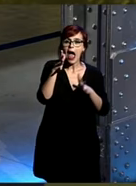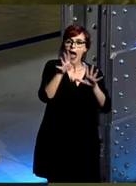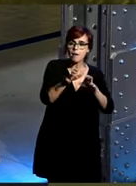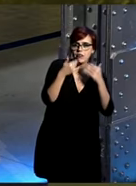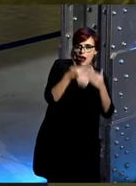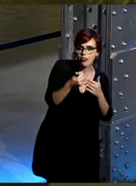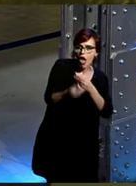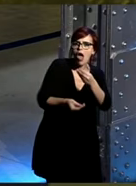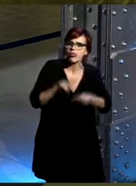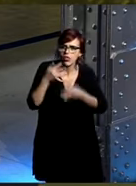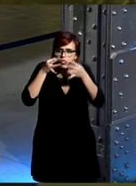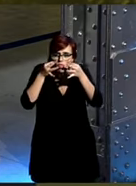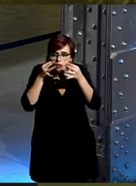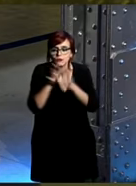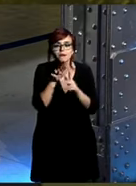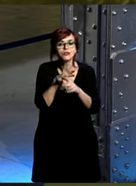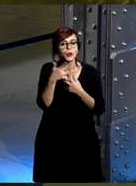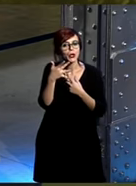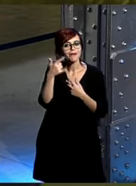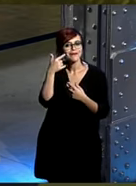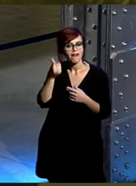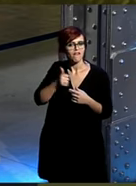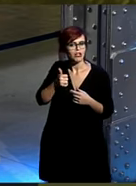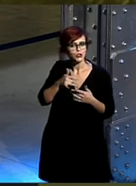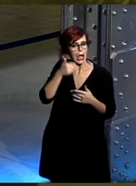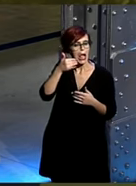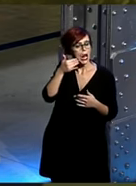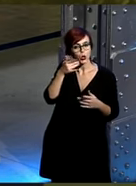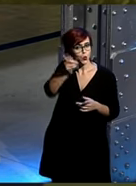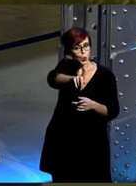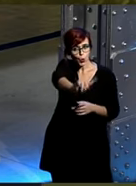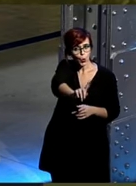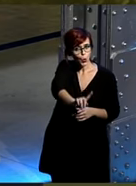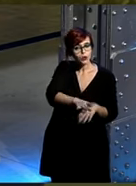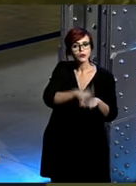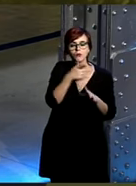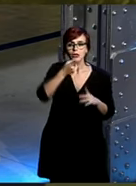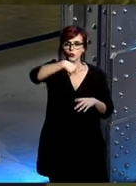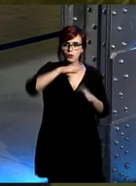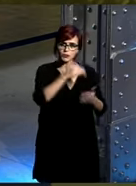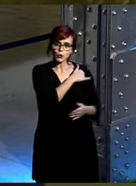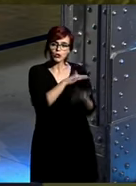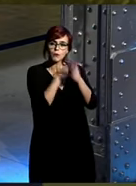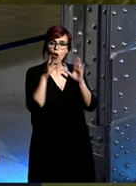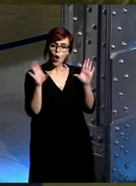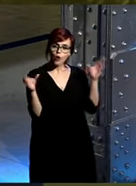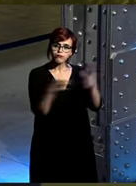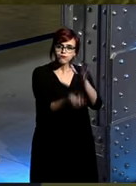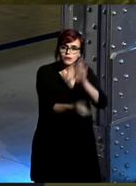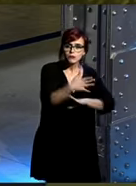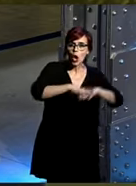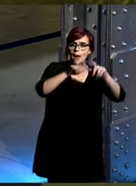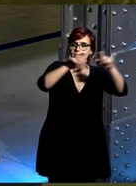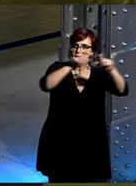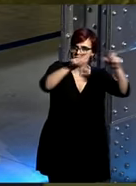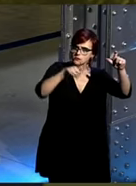pero no con simulaciones, no son casos. Nosotros, en nuestro caso, nuestros estudiantes forman equipos que son empresas, porque están